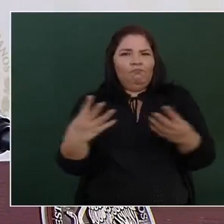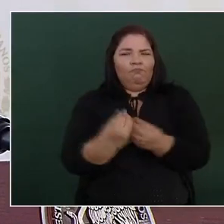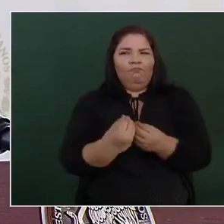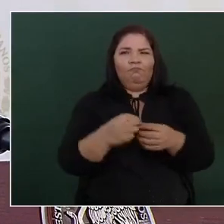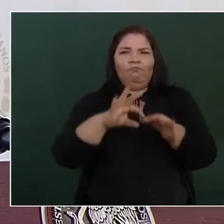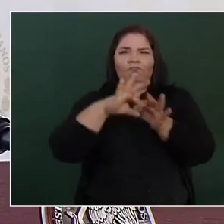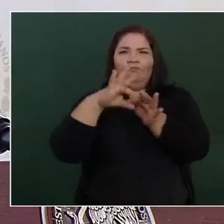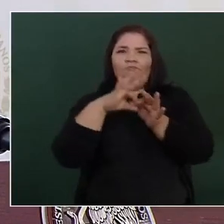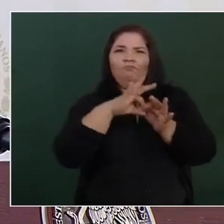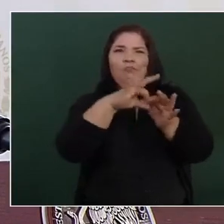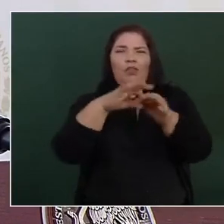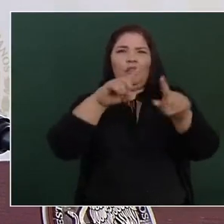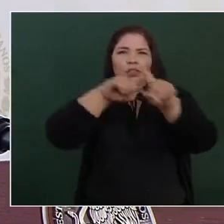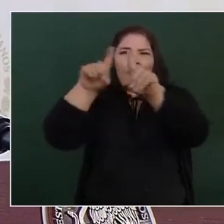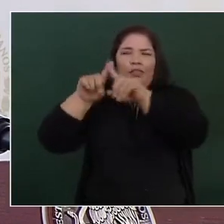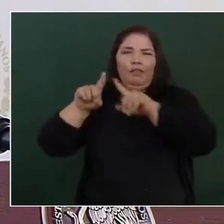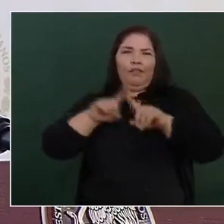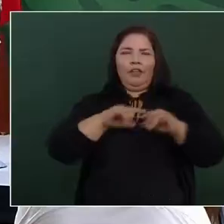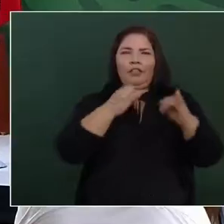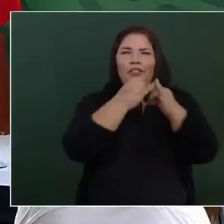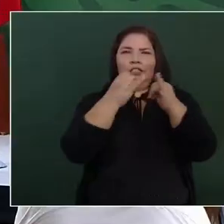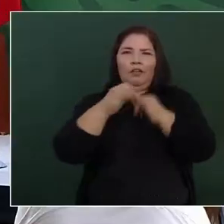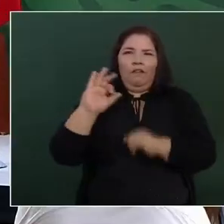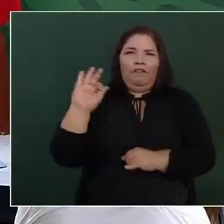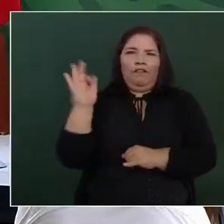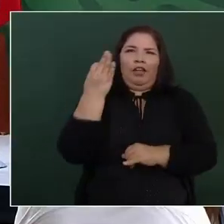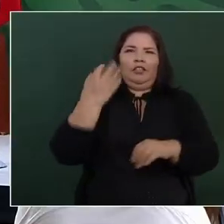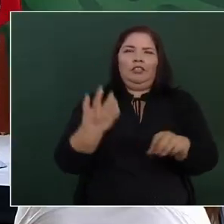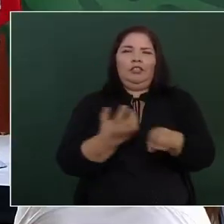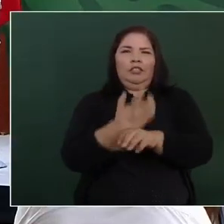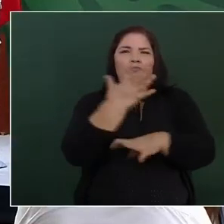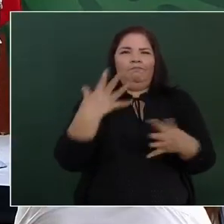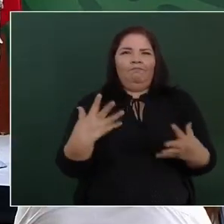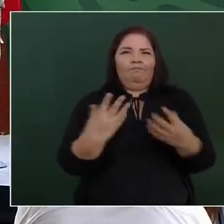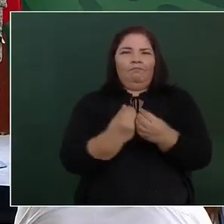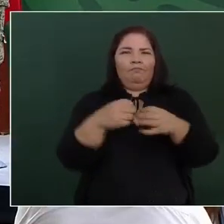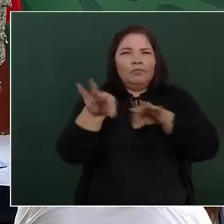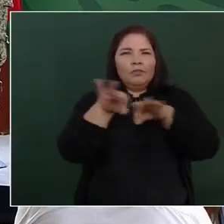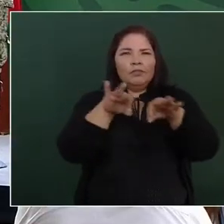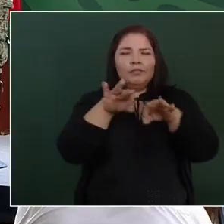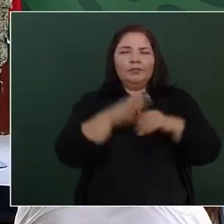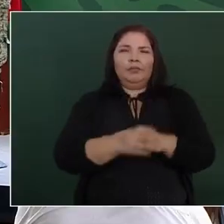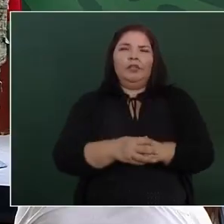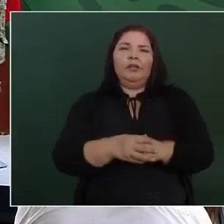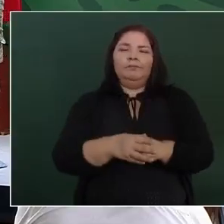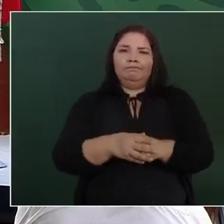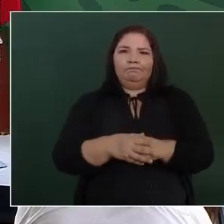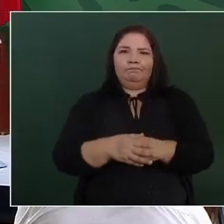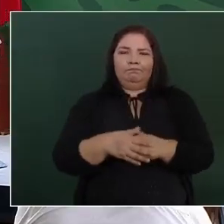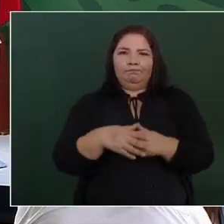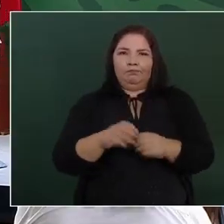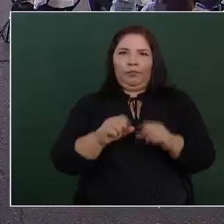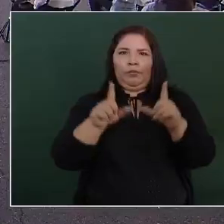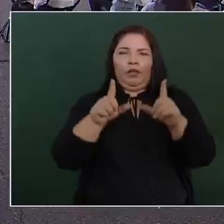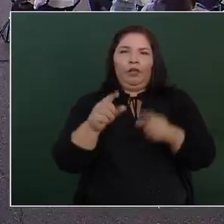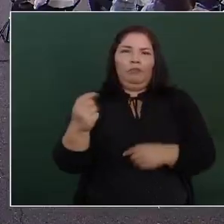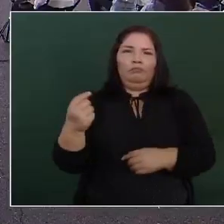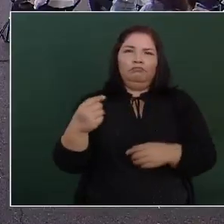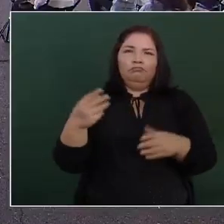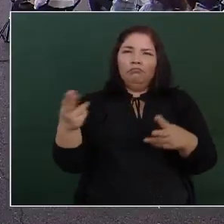coordinada de todas las instancias federales y estatales. Adelante, por favor. En